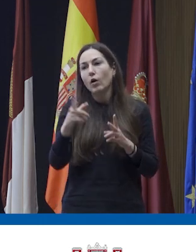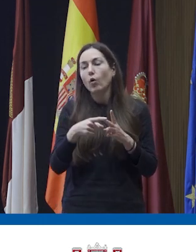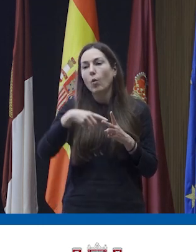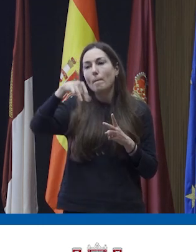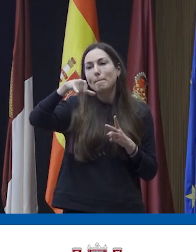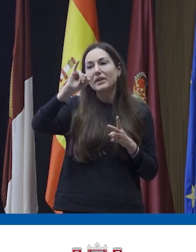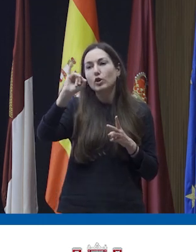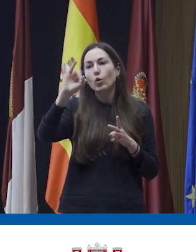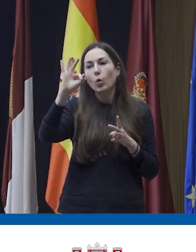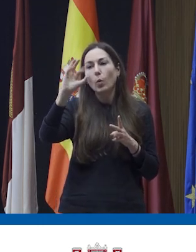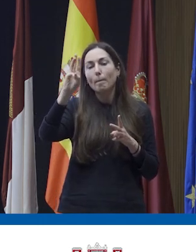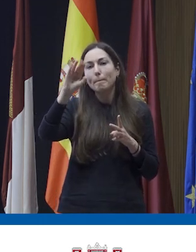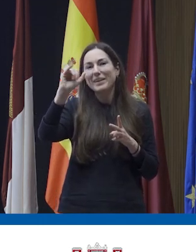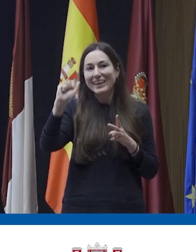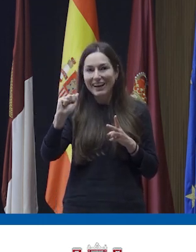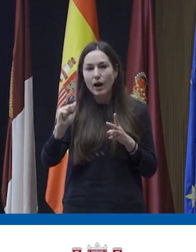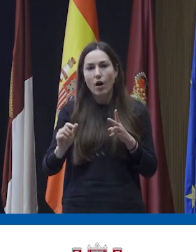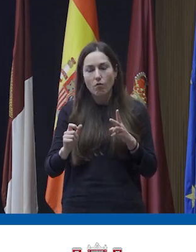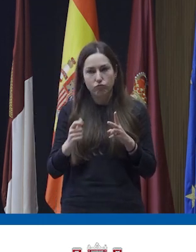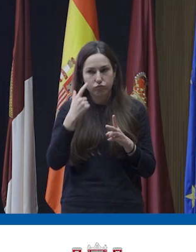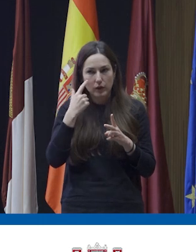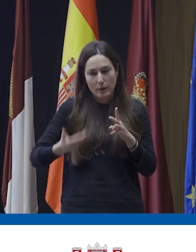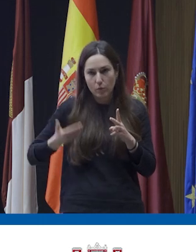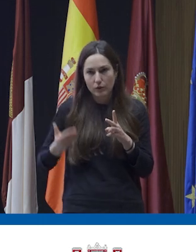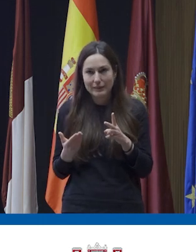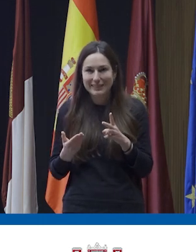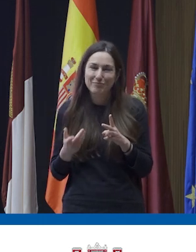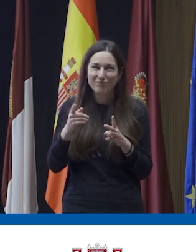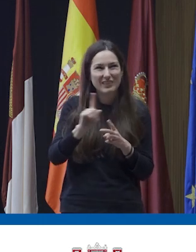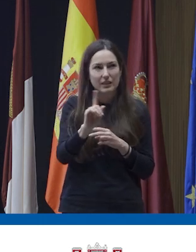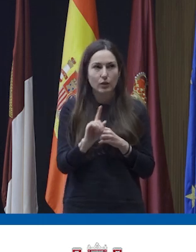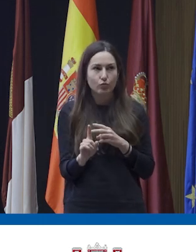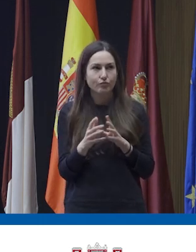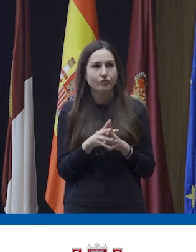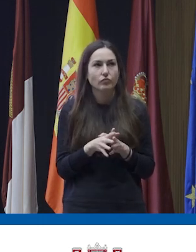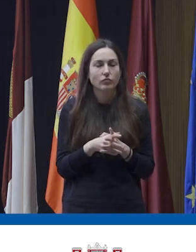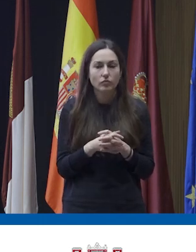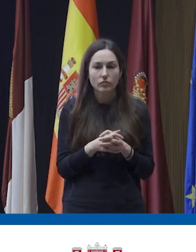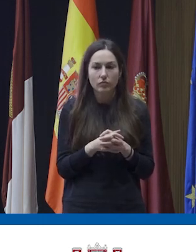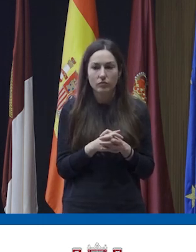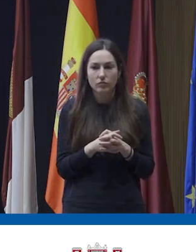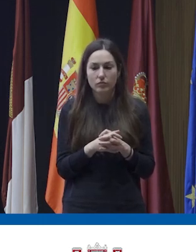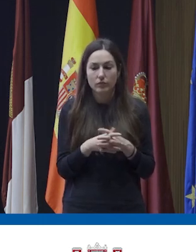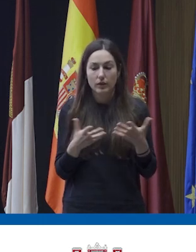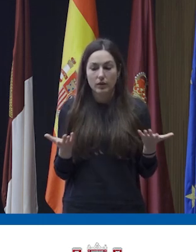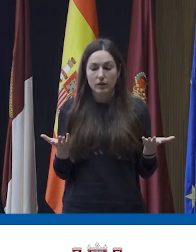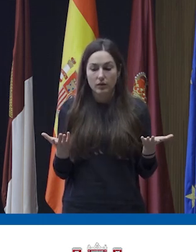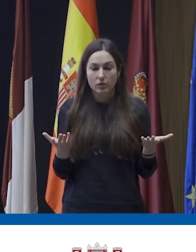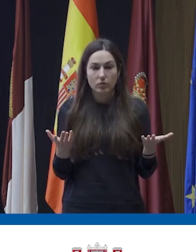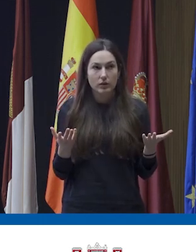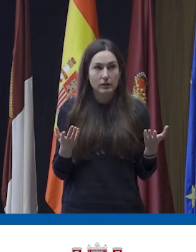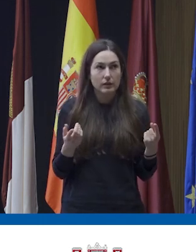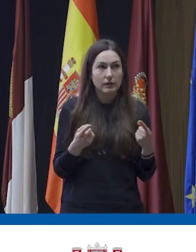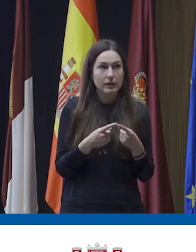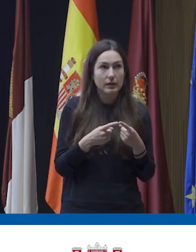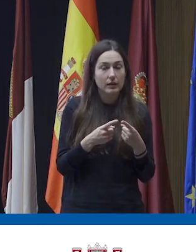6 dioptrías, pues no es recomendable ponerle ese tipo de lentes de entrada. ¿Vale? O sea, lente monofocal, en